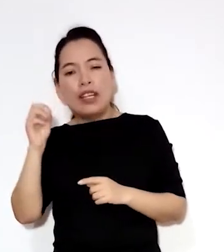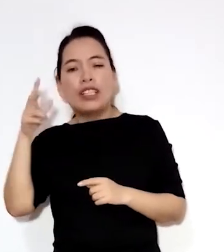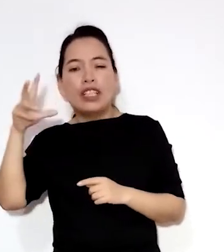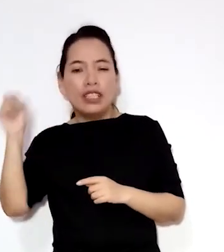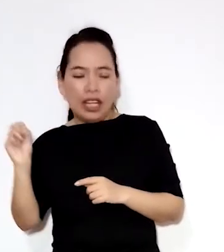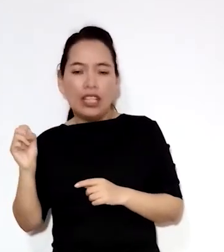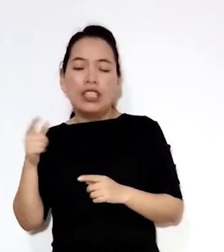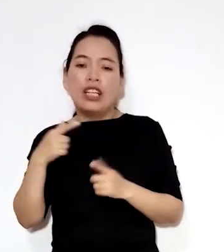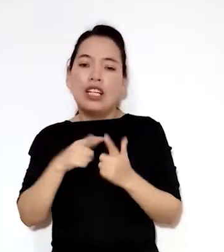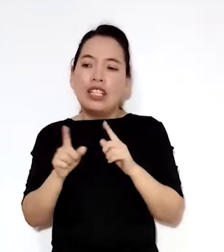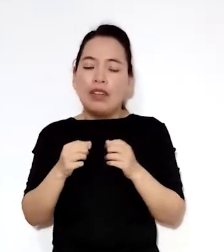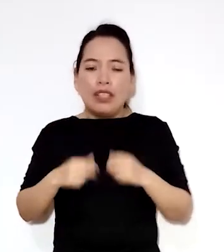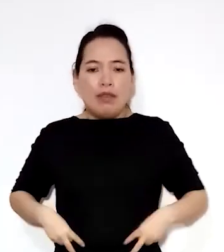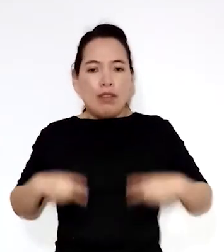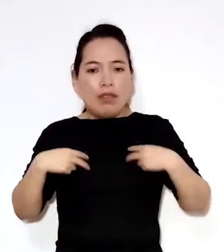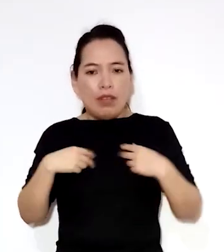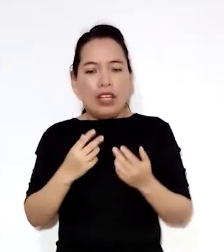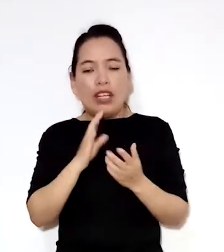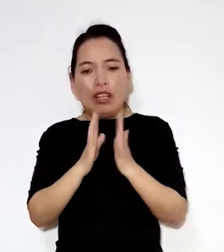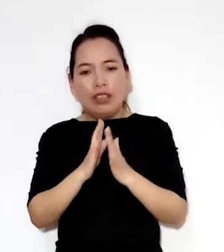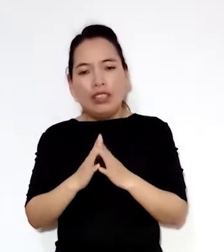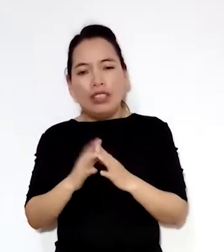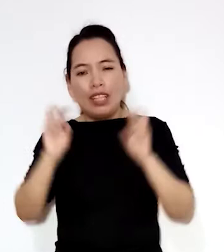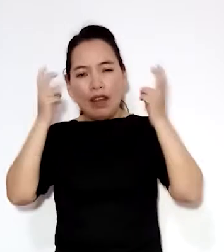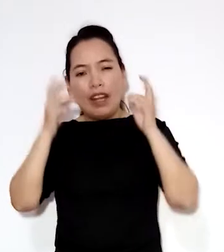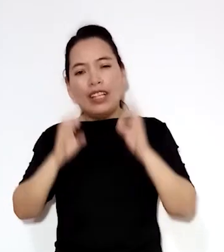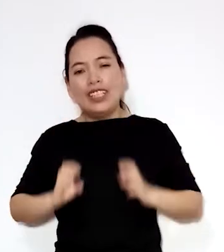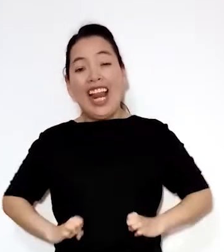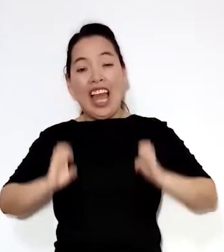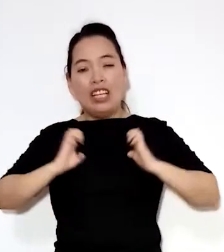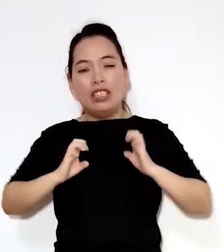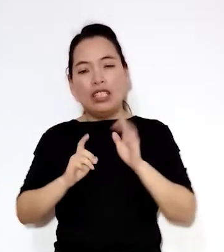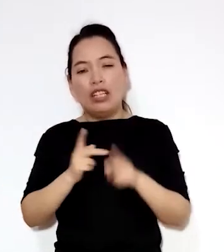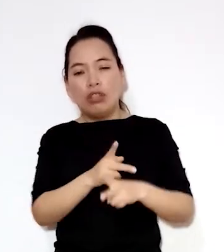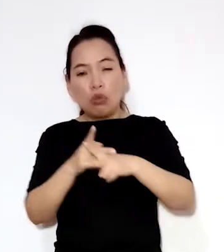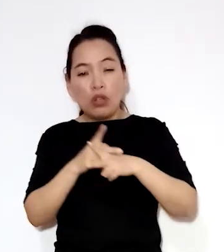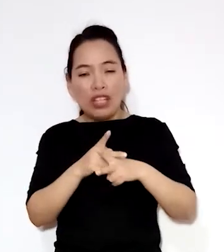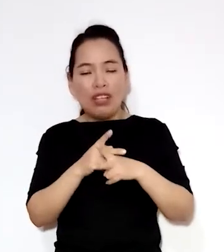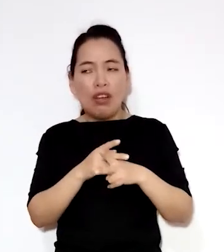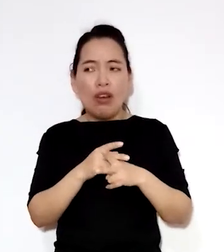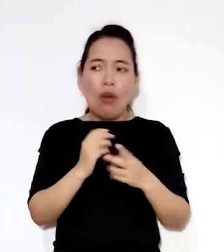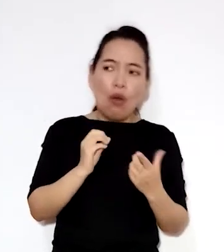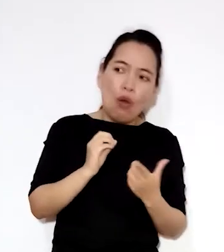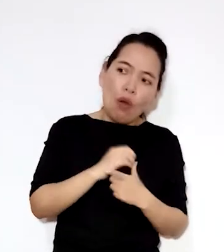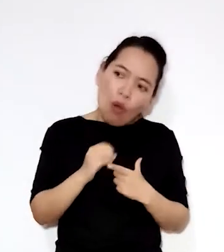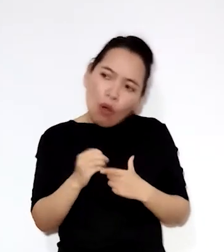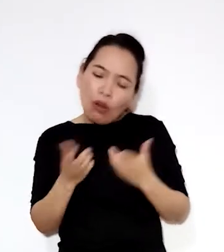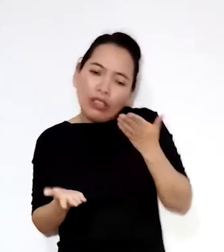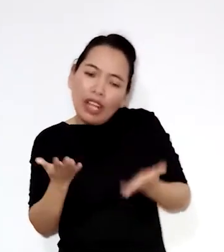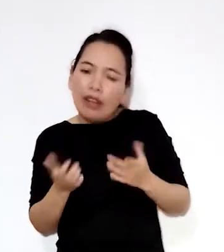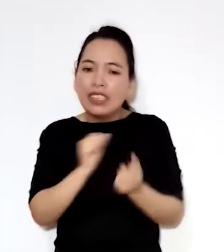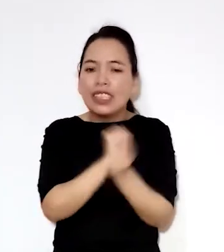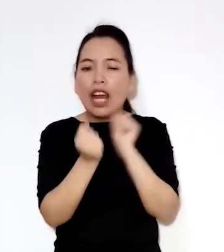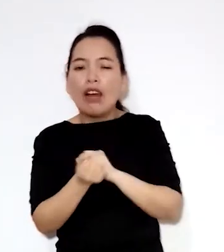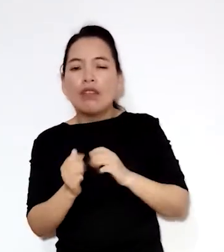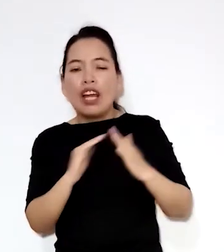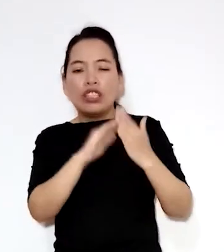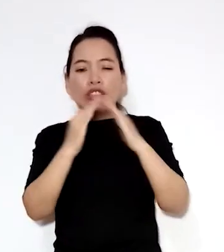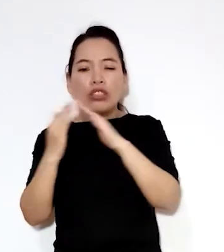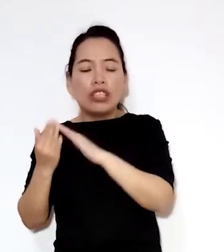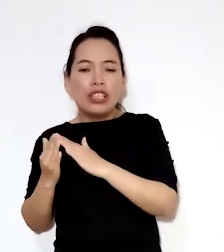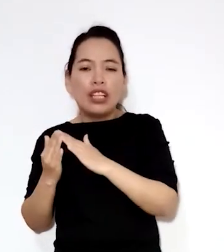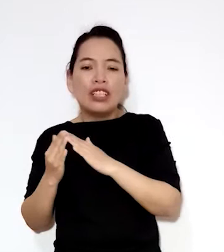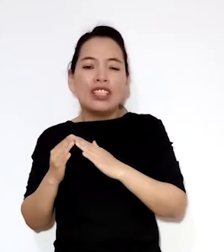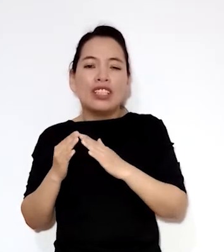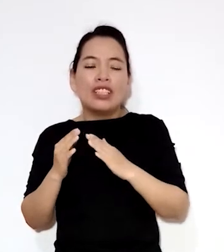de cada día, que es la ética de los cuidados. O quizá llamarle en vez de ciudadanía,